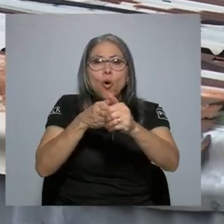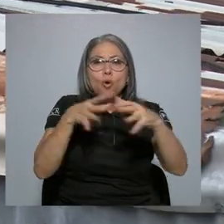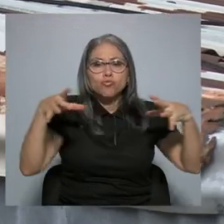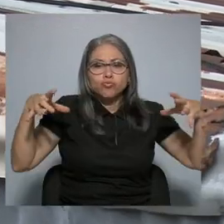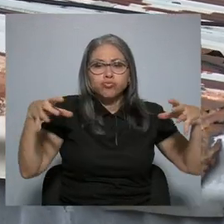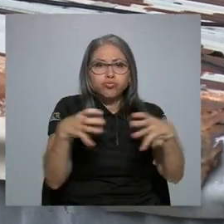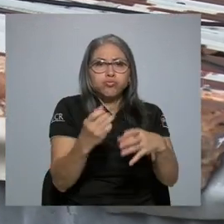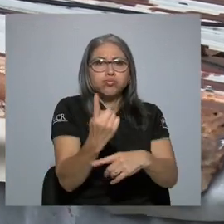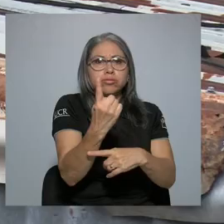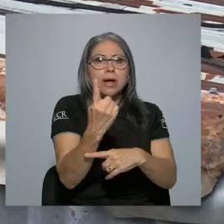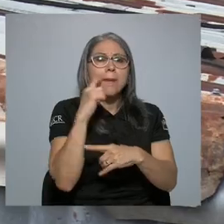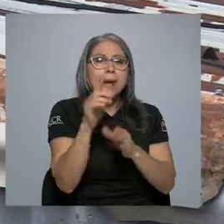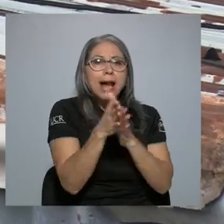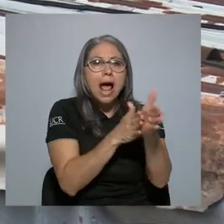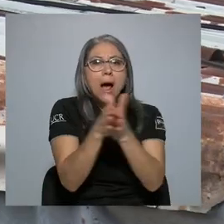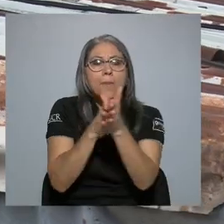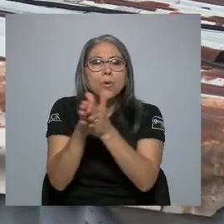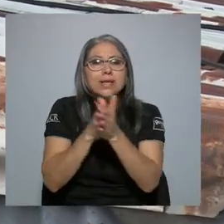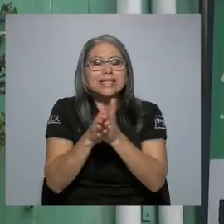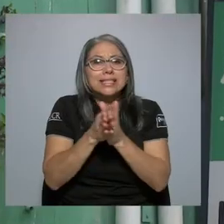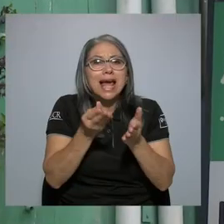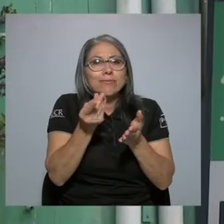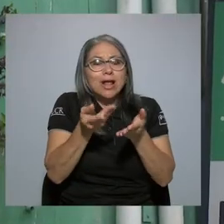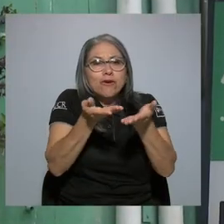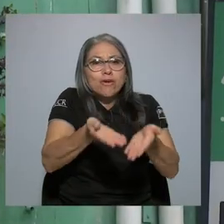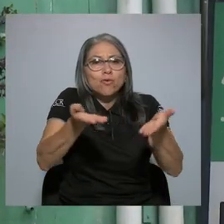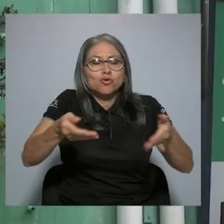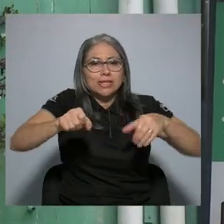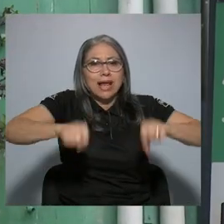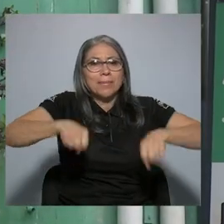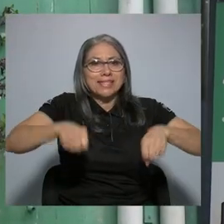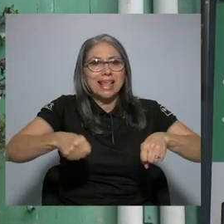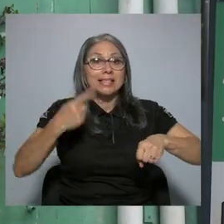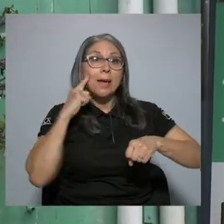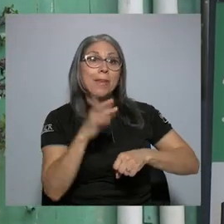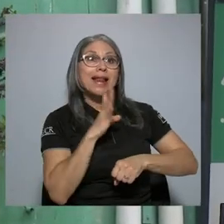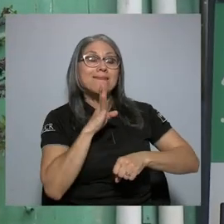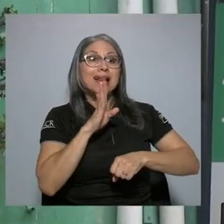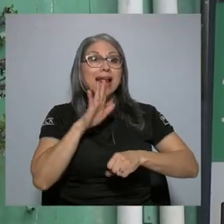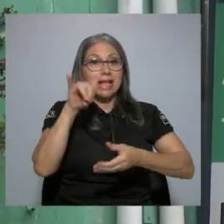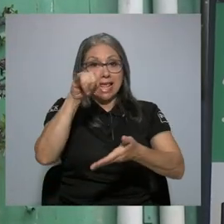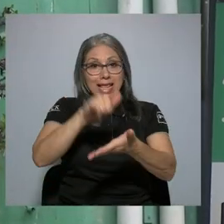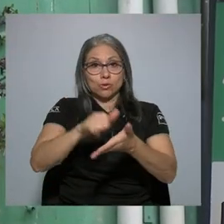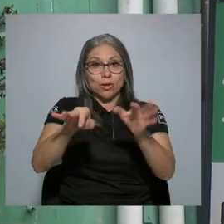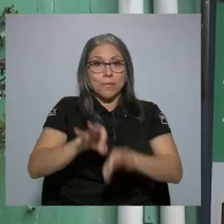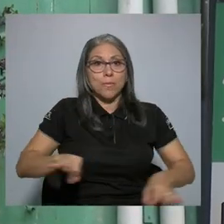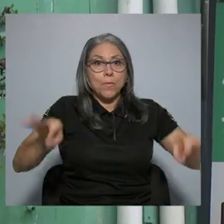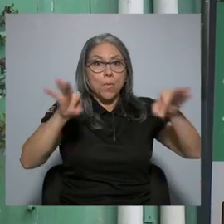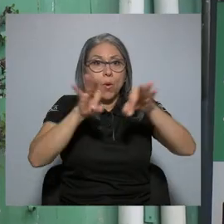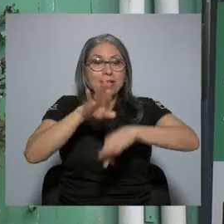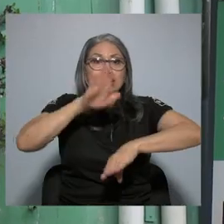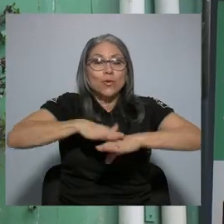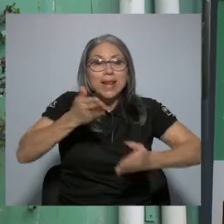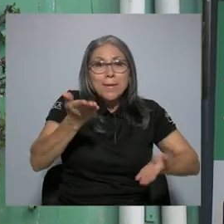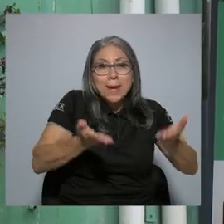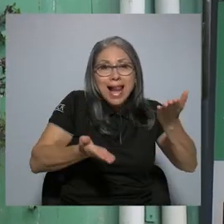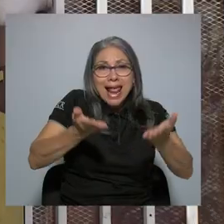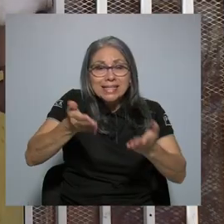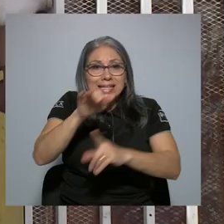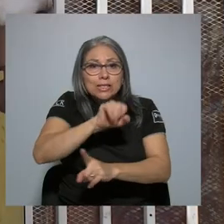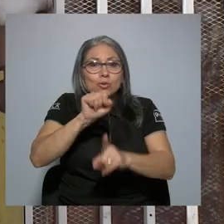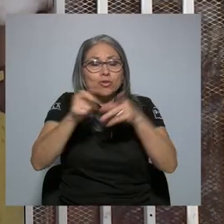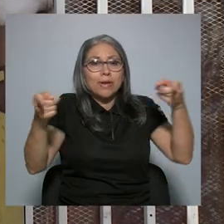aprovechar plenamente sus recursos y capacidades. Para analizar lo que importa del balance y tendencias del